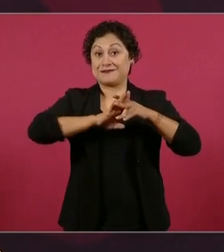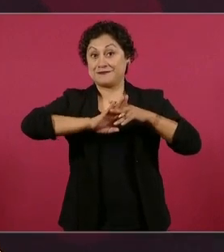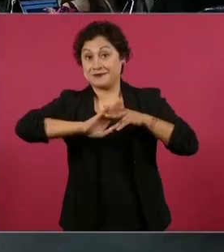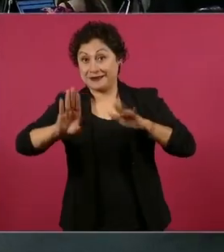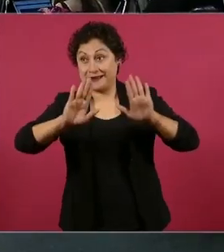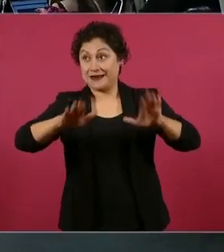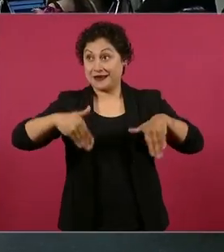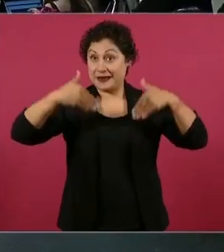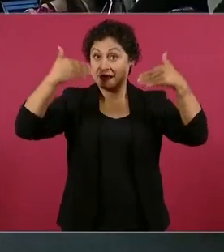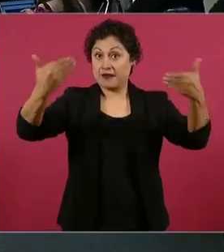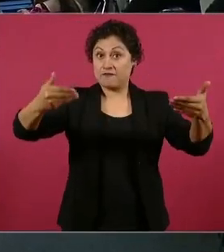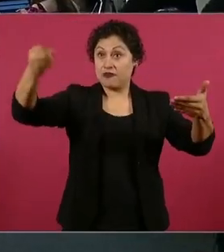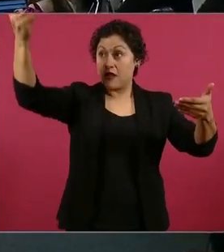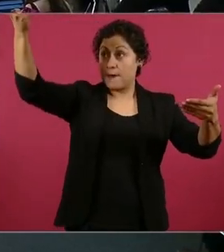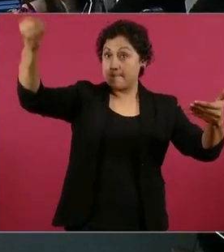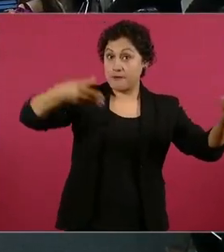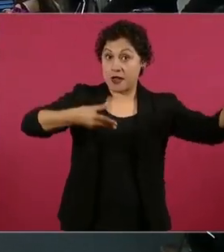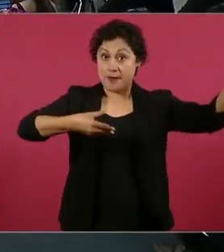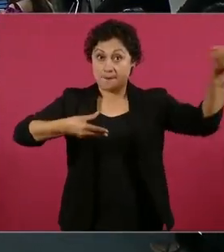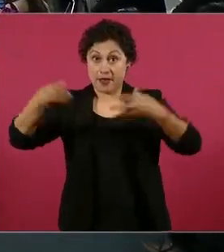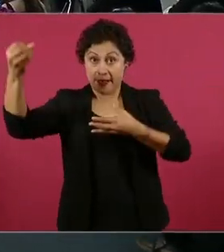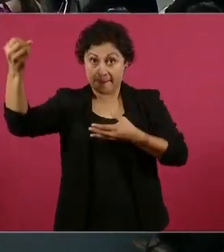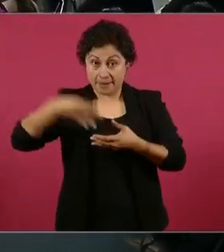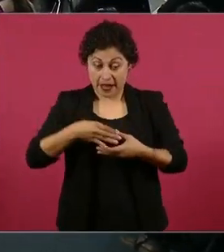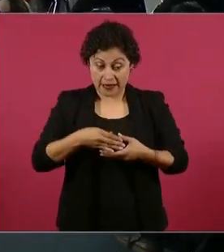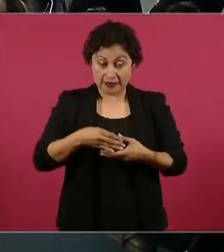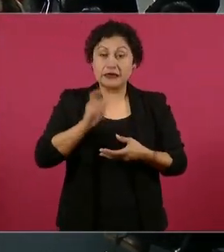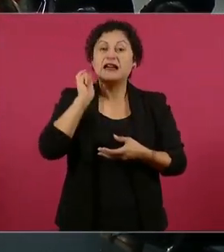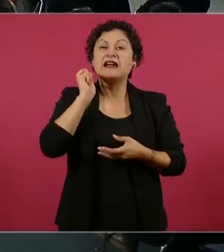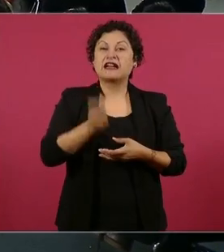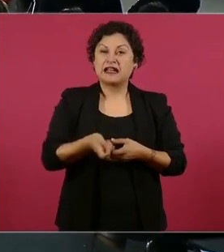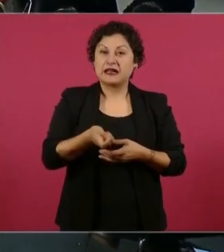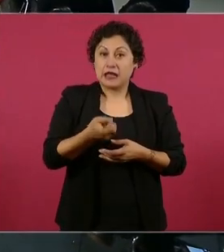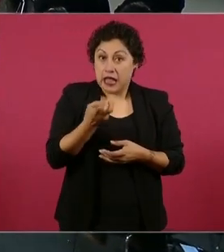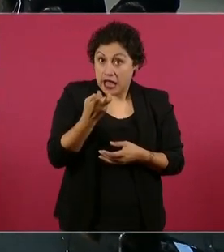es el 19%